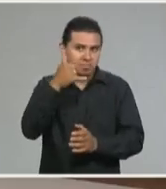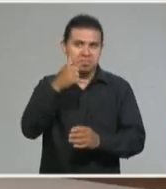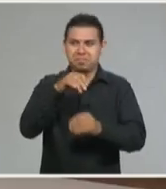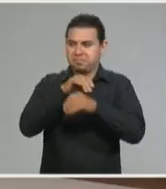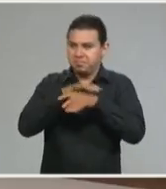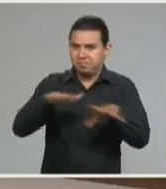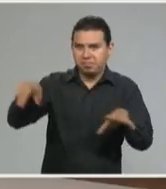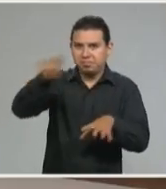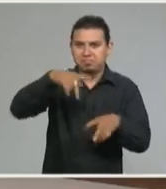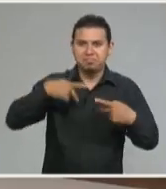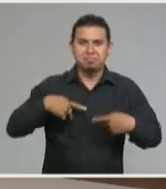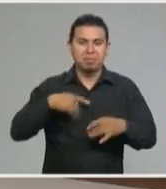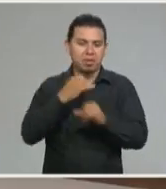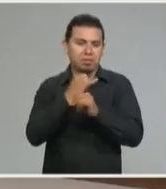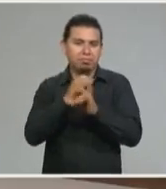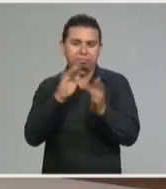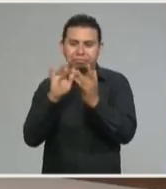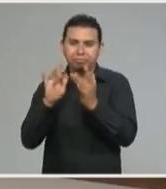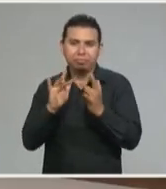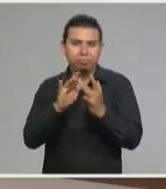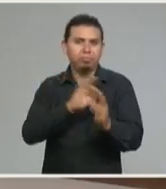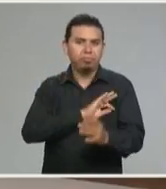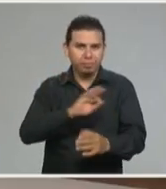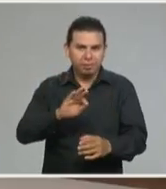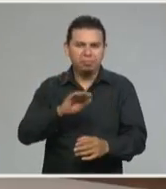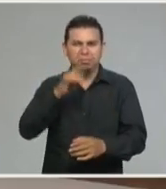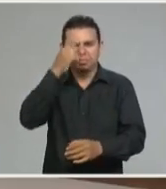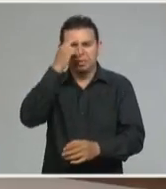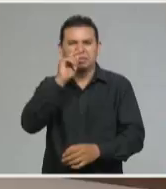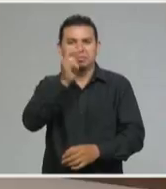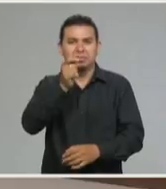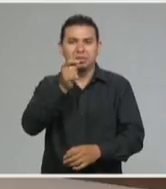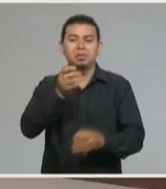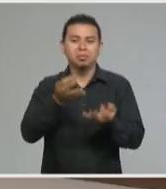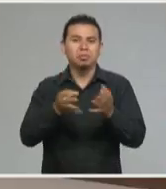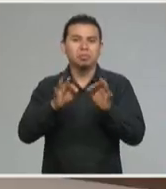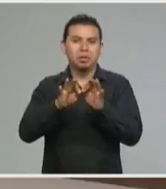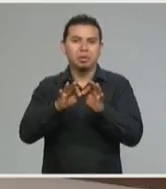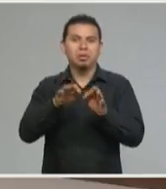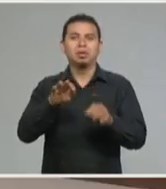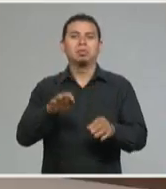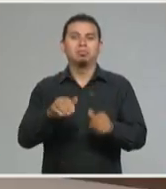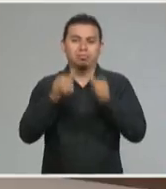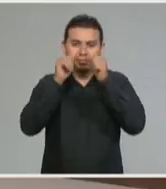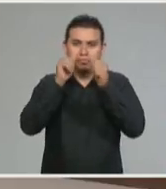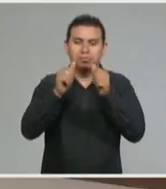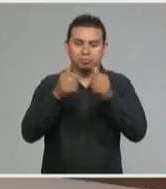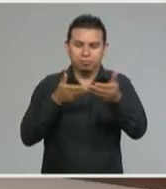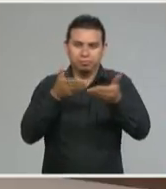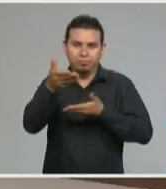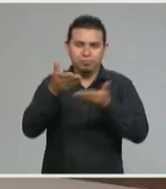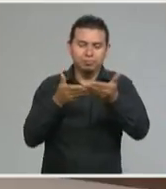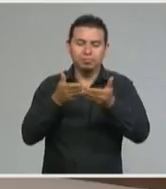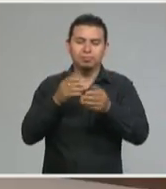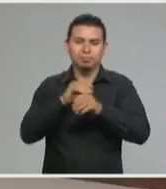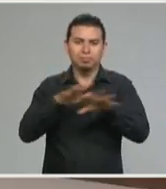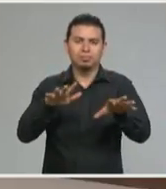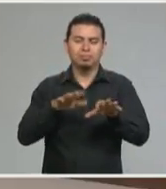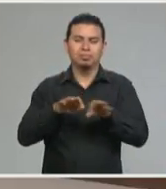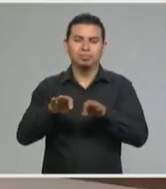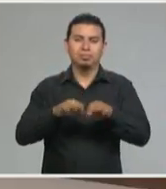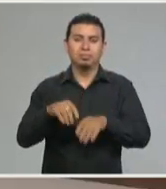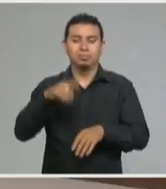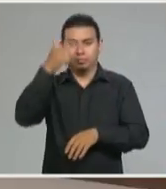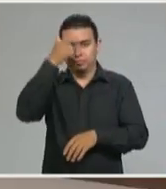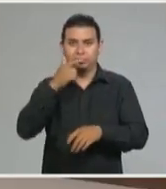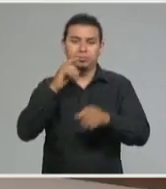a través de redes sociales, como usted decida, pero lo importante es que nos dé este privilegio de trabajar para ustedes. Esta noche, en la